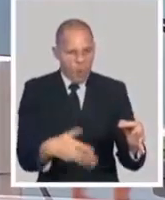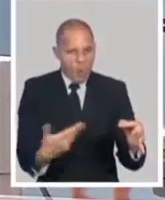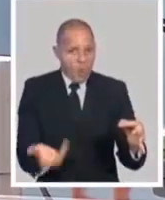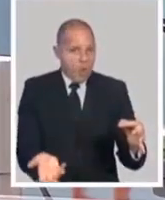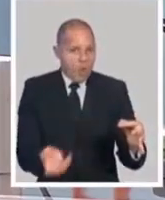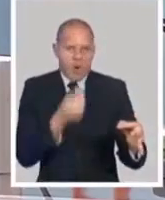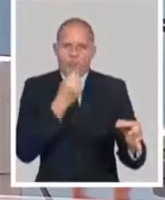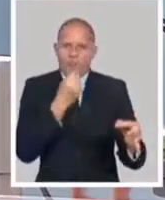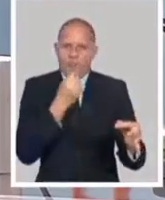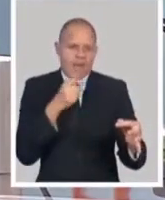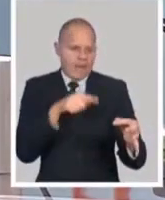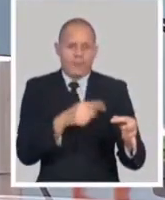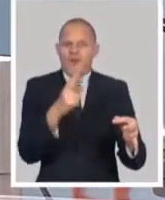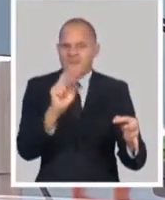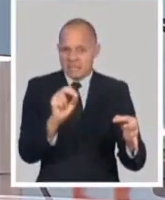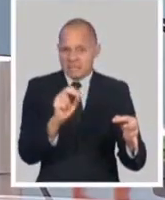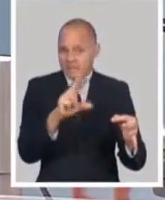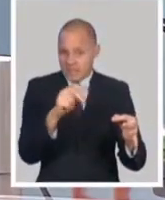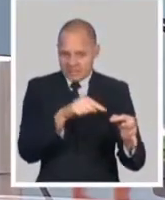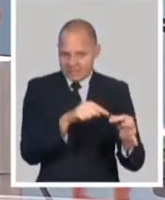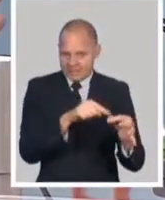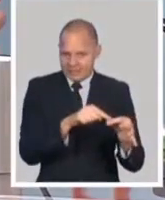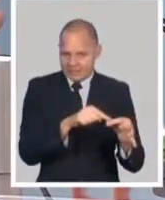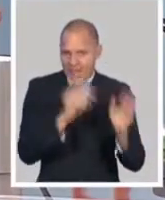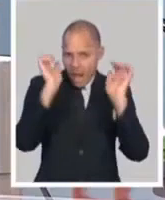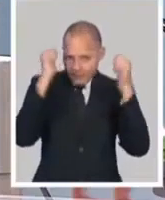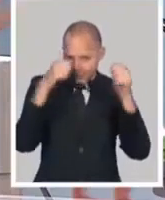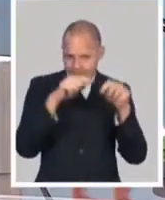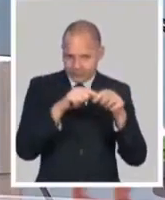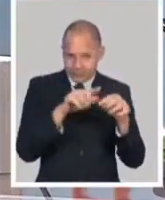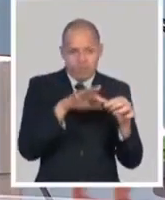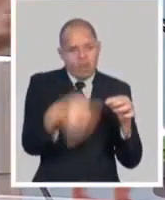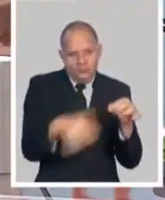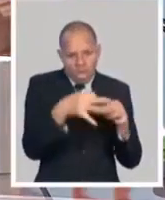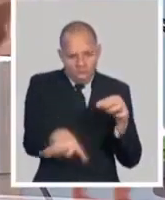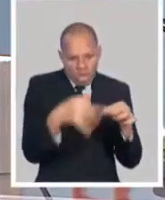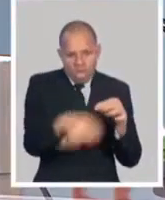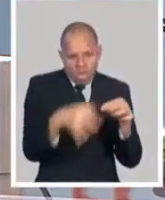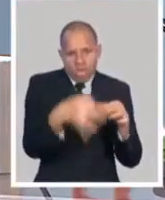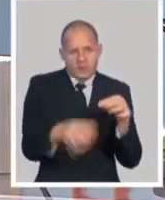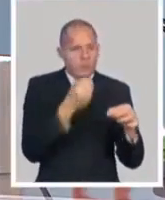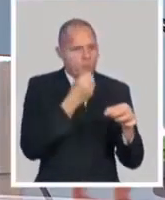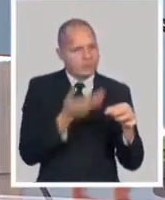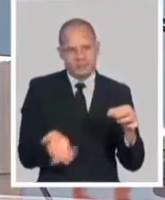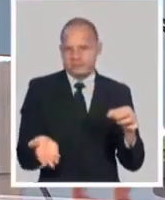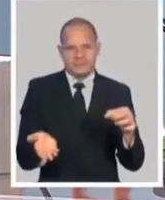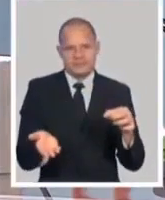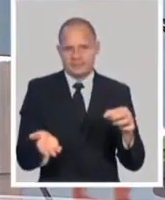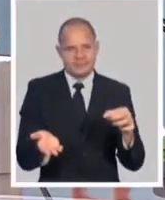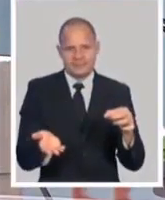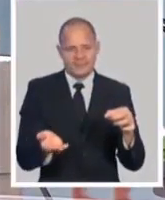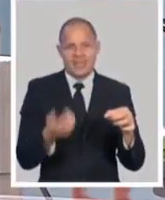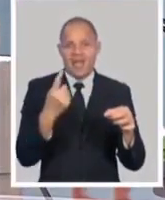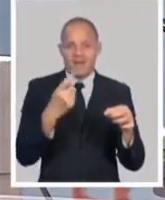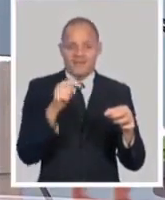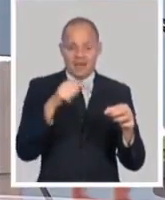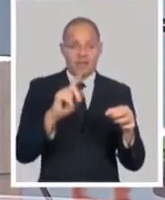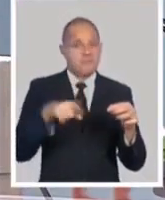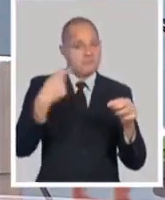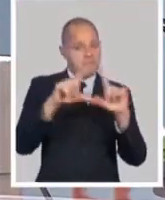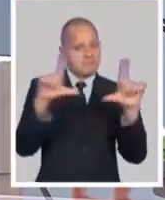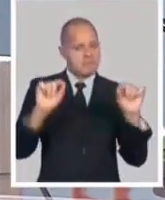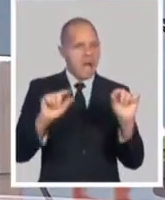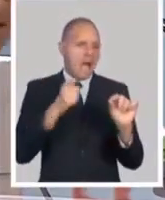cuestas hay que hay que hacerlo y me parecía que el interés de explicar ese concepto de que las decisiones que estamos tomando